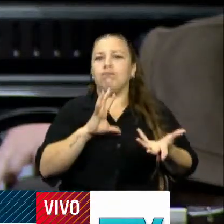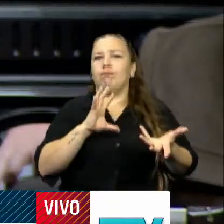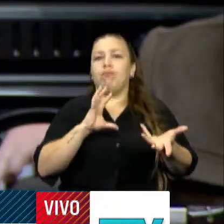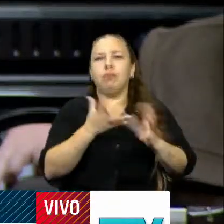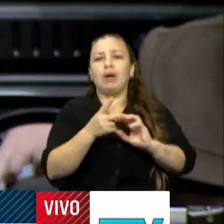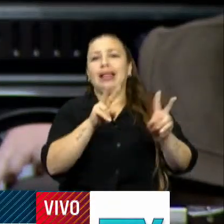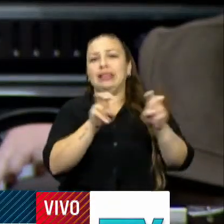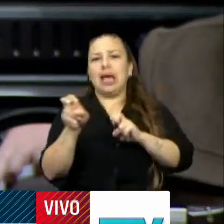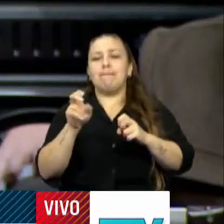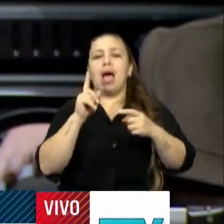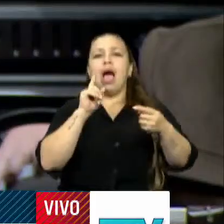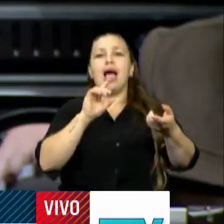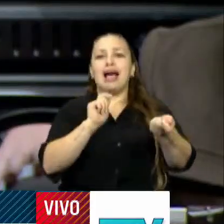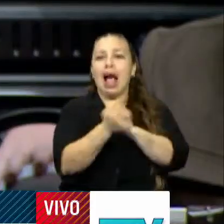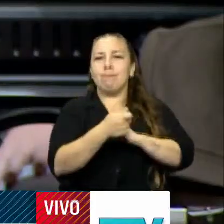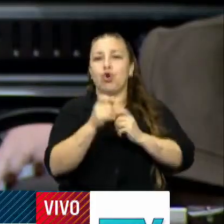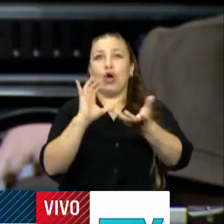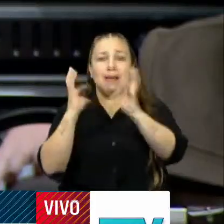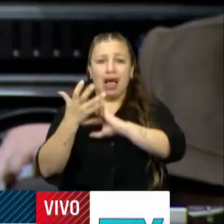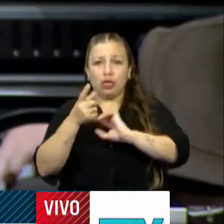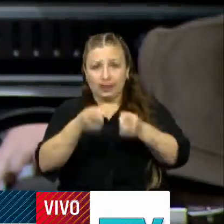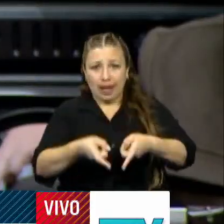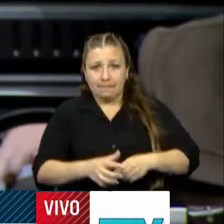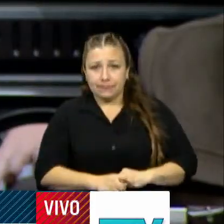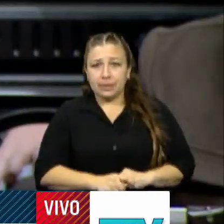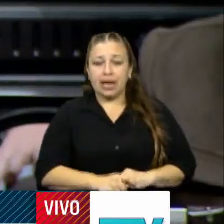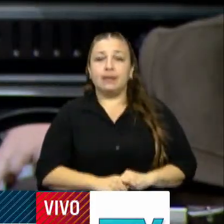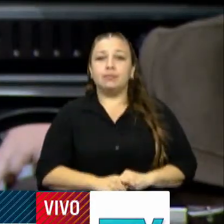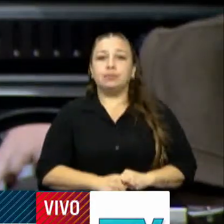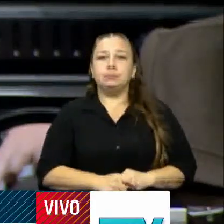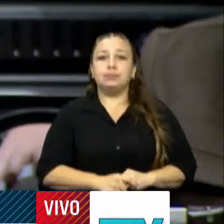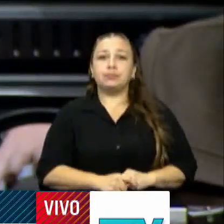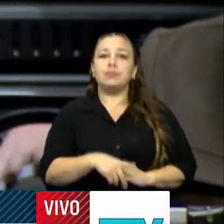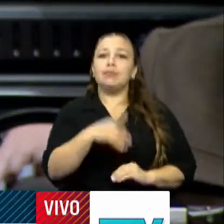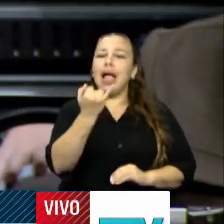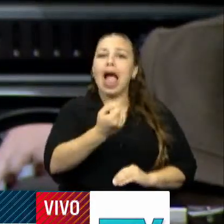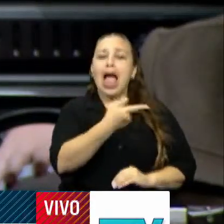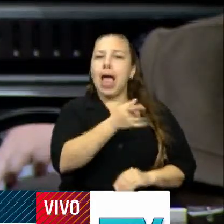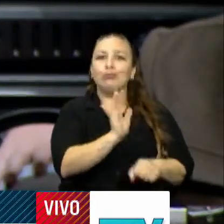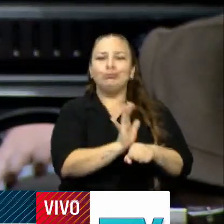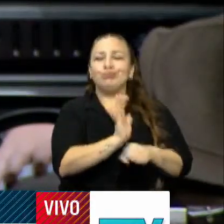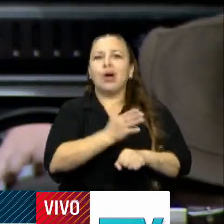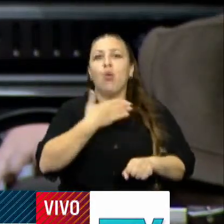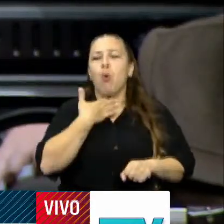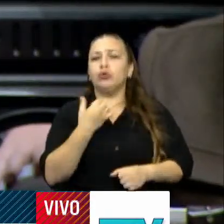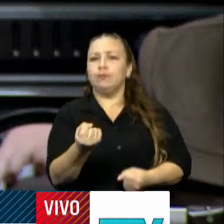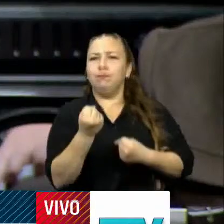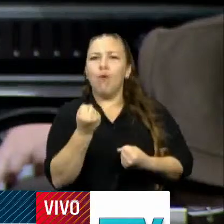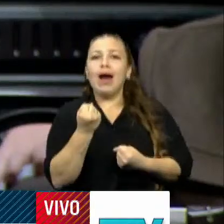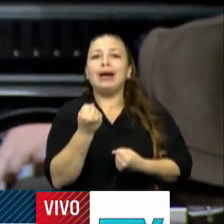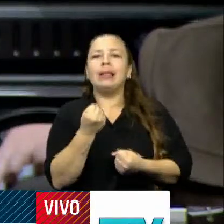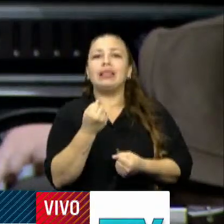decir, hasta incluso terminó siendo una voz potente con respecto a